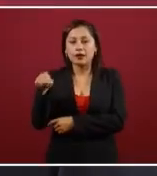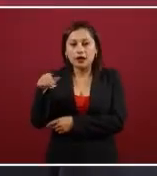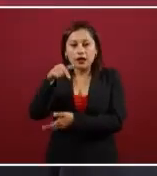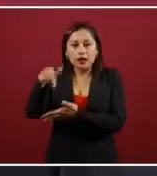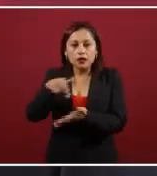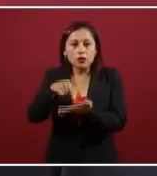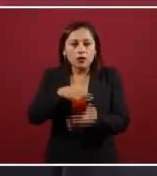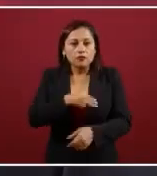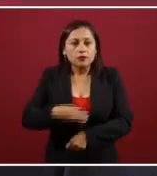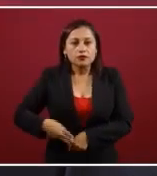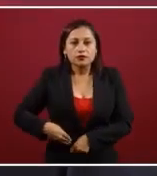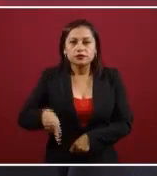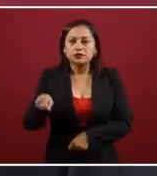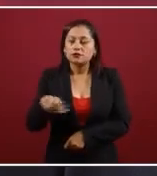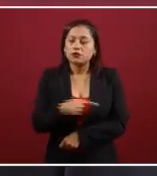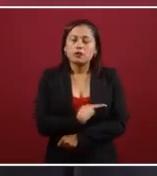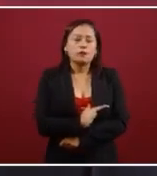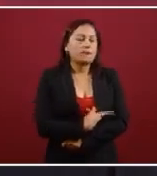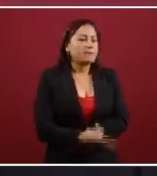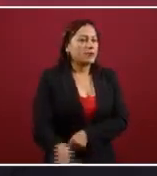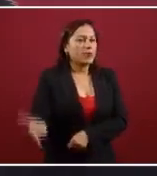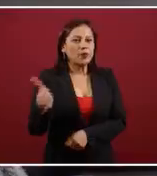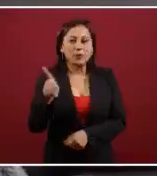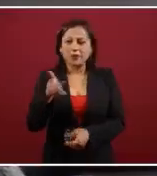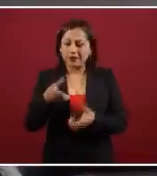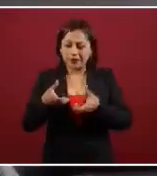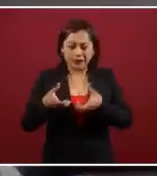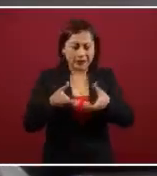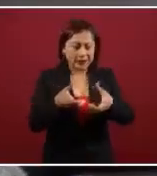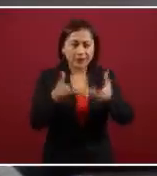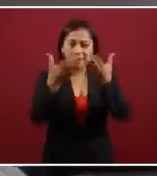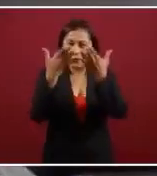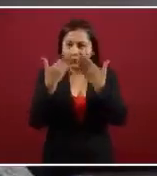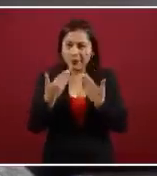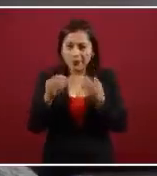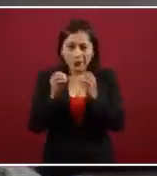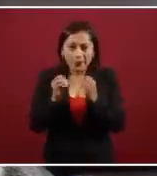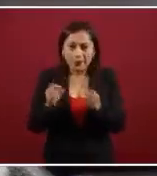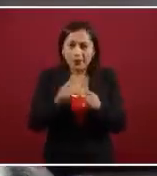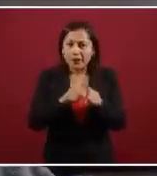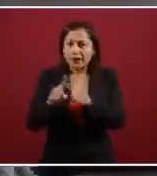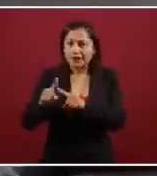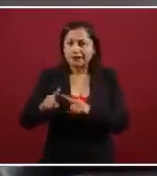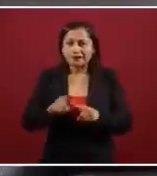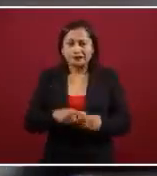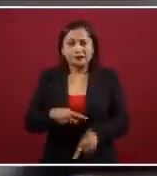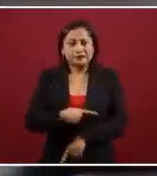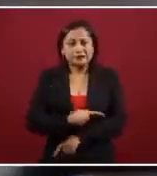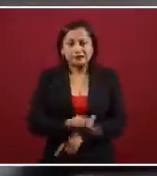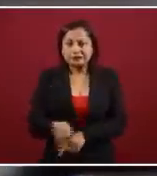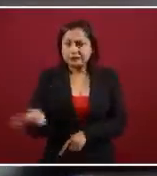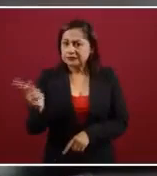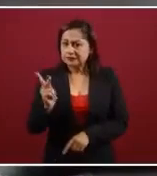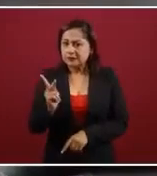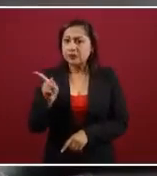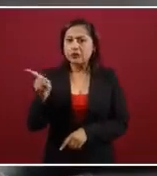No hay caminos, no hay electrificación. Estamos hablando de Badiraguato y estamos